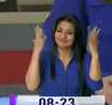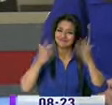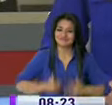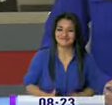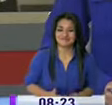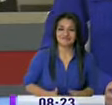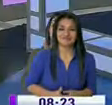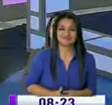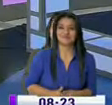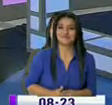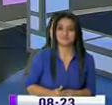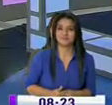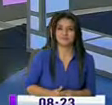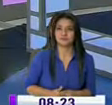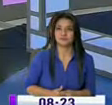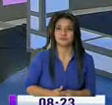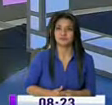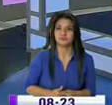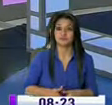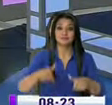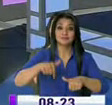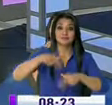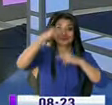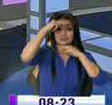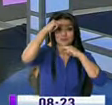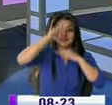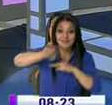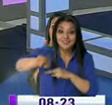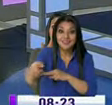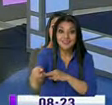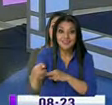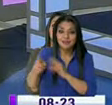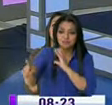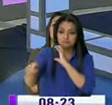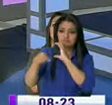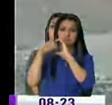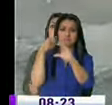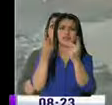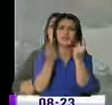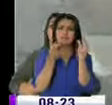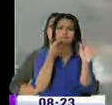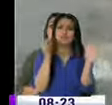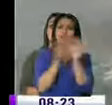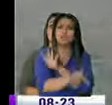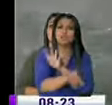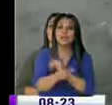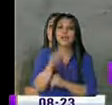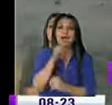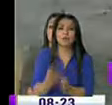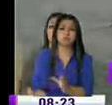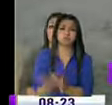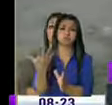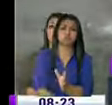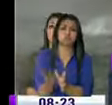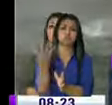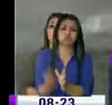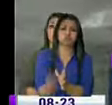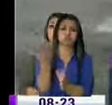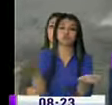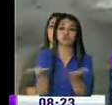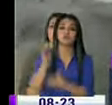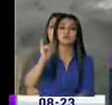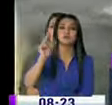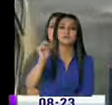ellos. A través de nuestro canal de comunicación directo recibimos una denuncia sobre una fuga de agua de gran magnitud ubicada